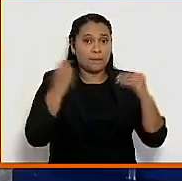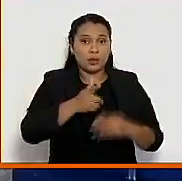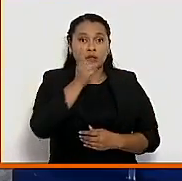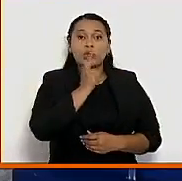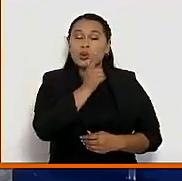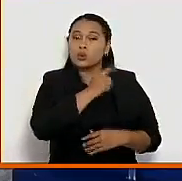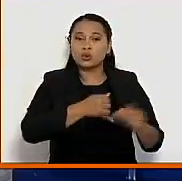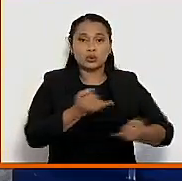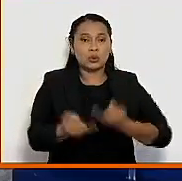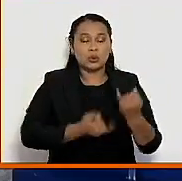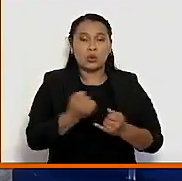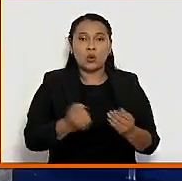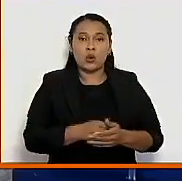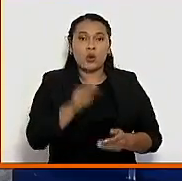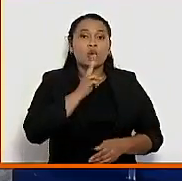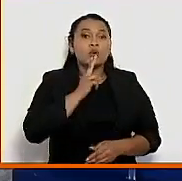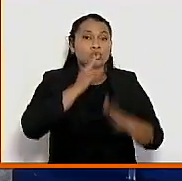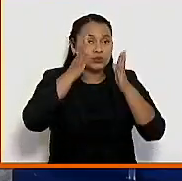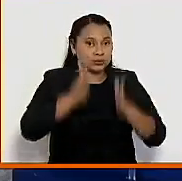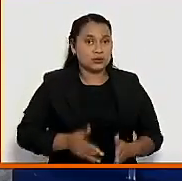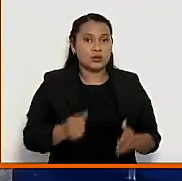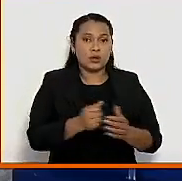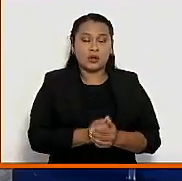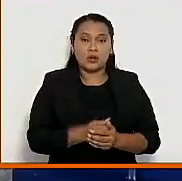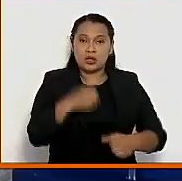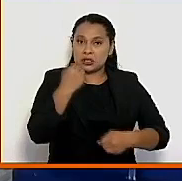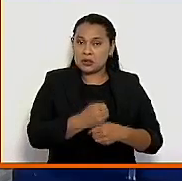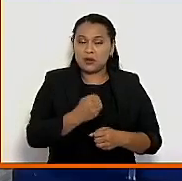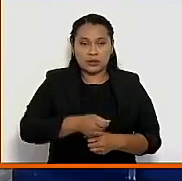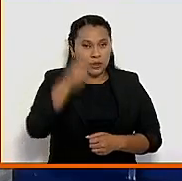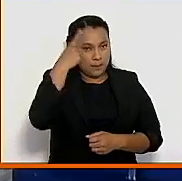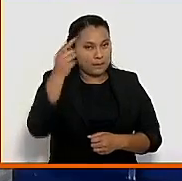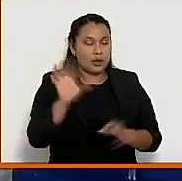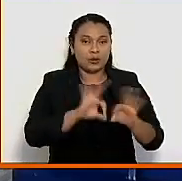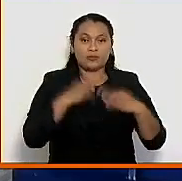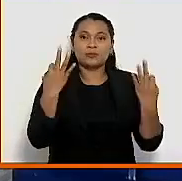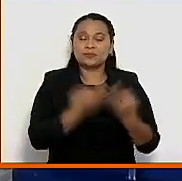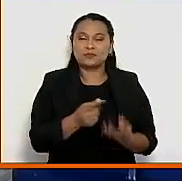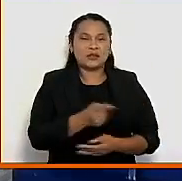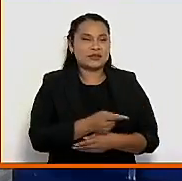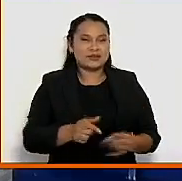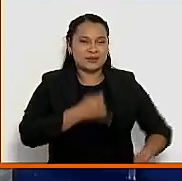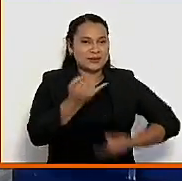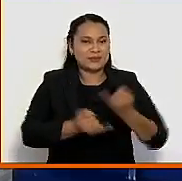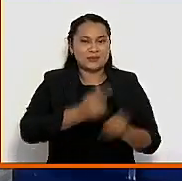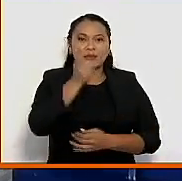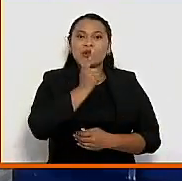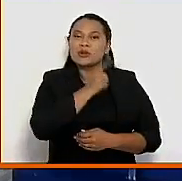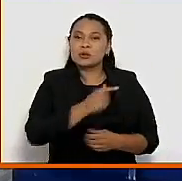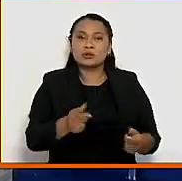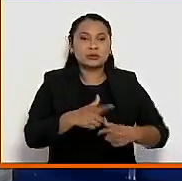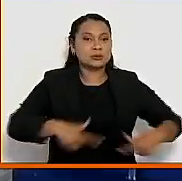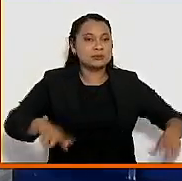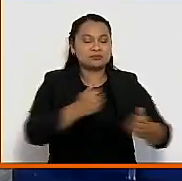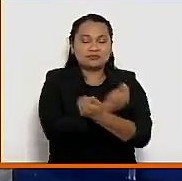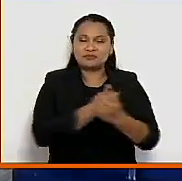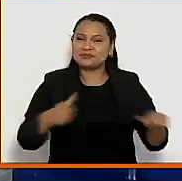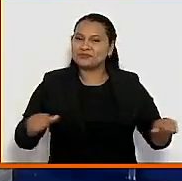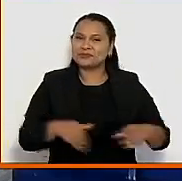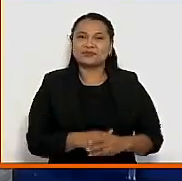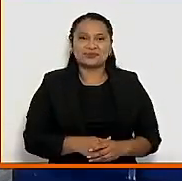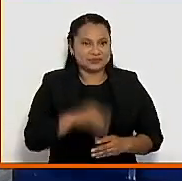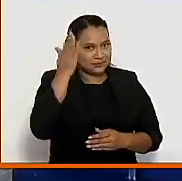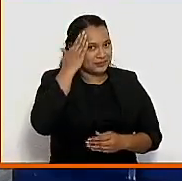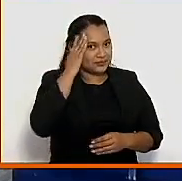a través de sus ventas generan ingresos para sus familias? A jugar se ha dicho con Loto, donde quiera que estés. Vamos a conocer el primer dígito ganador